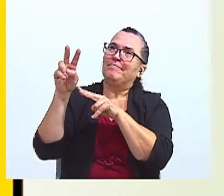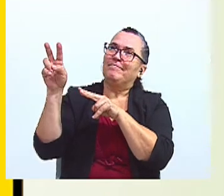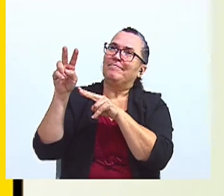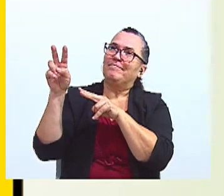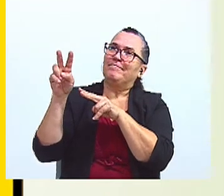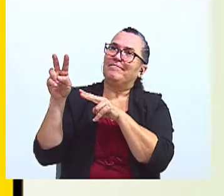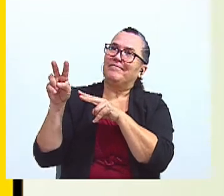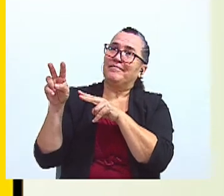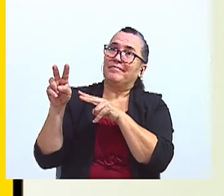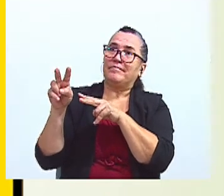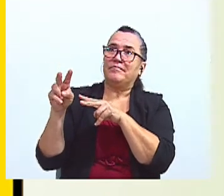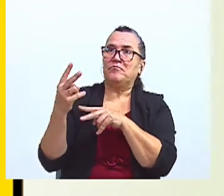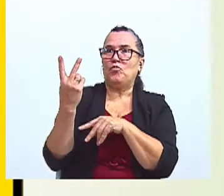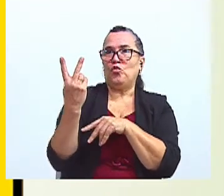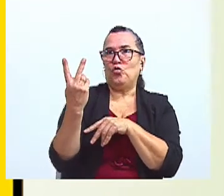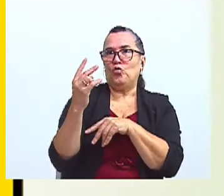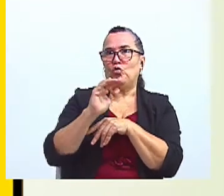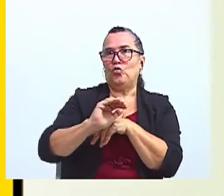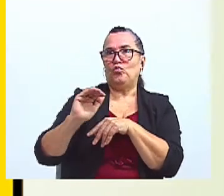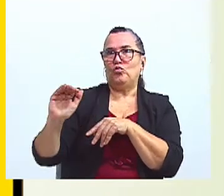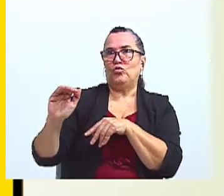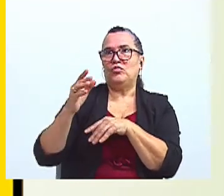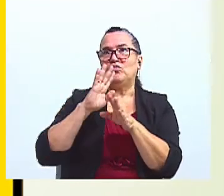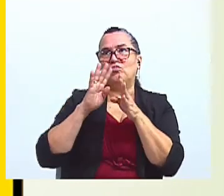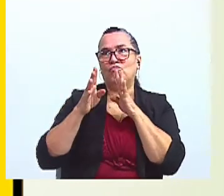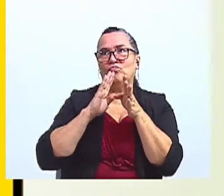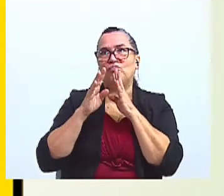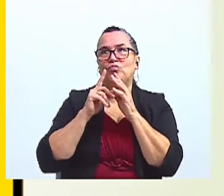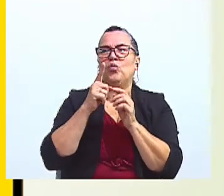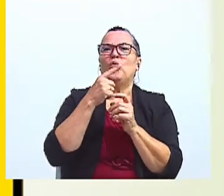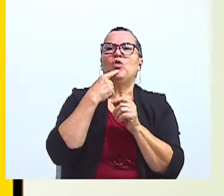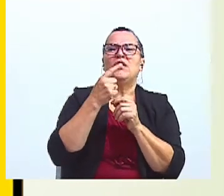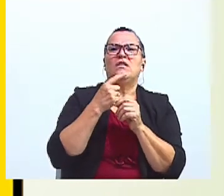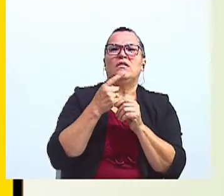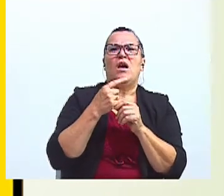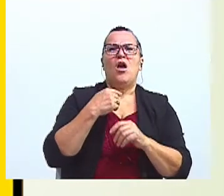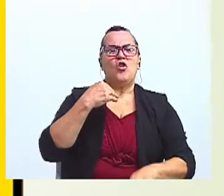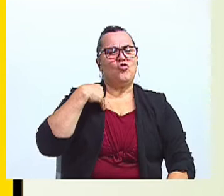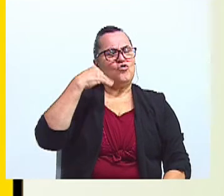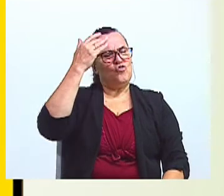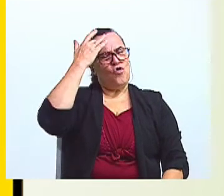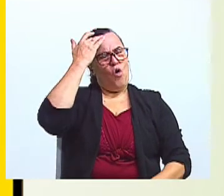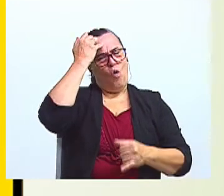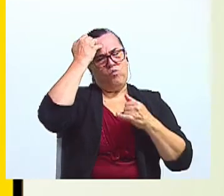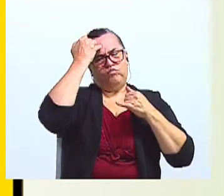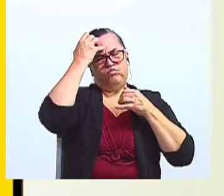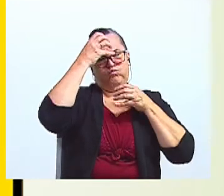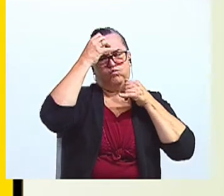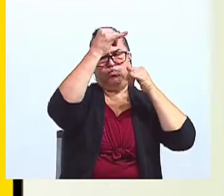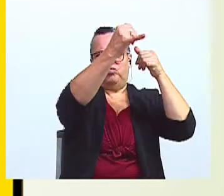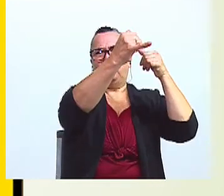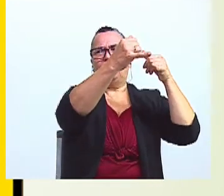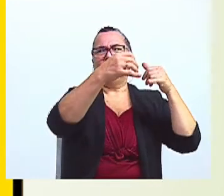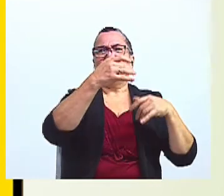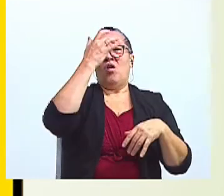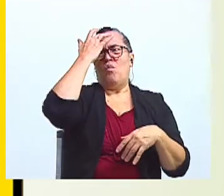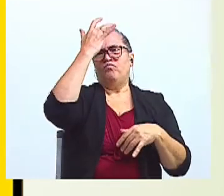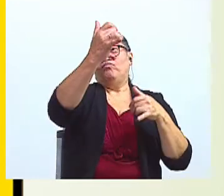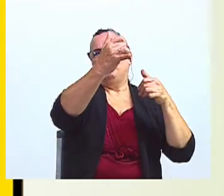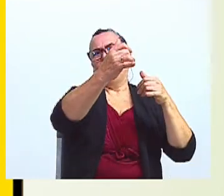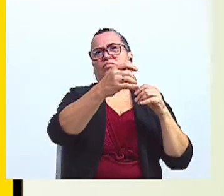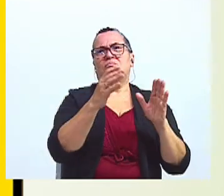Son unos niños hablando. Uno dice, yo soy un genio, realmente,